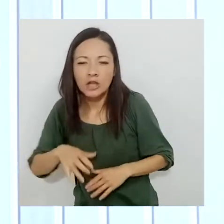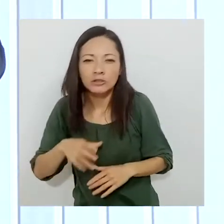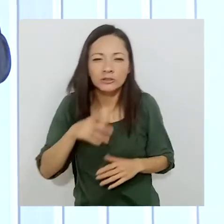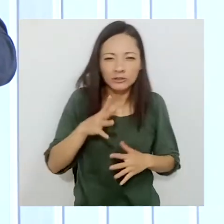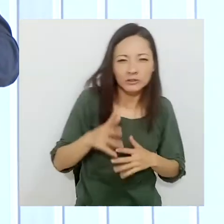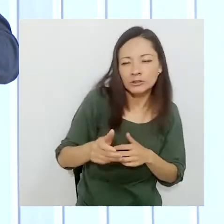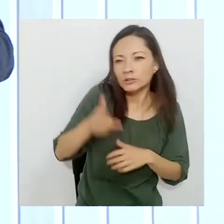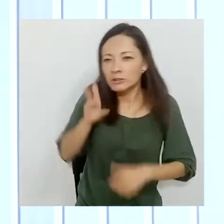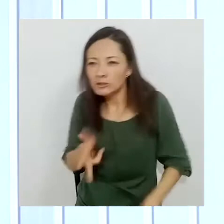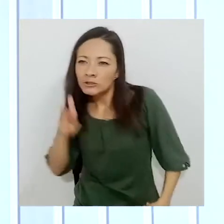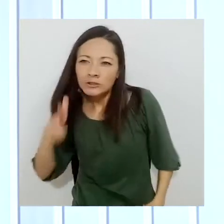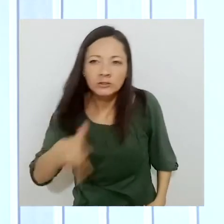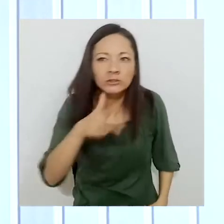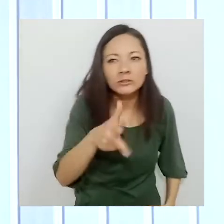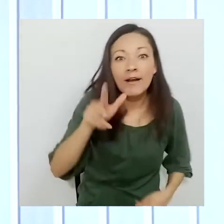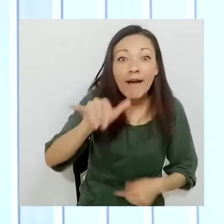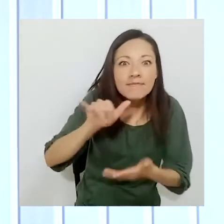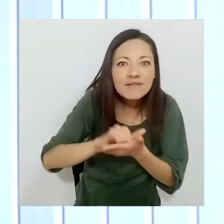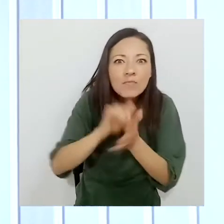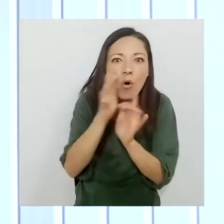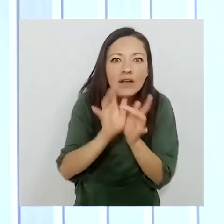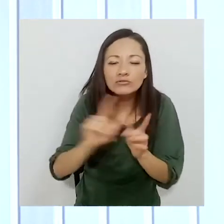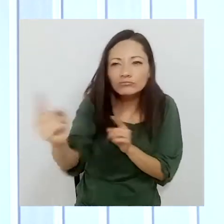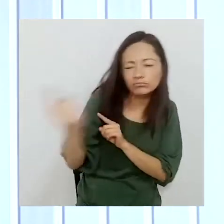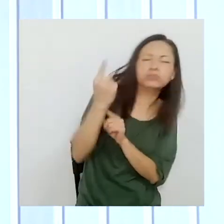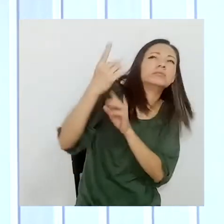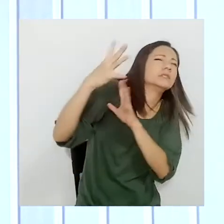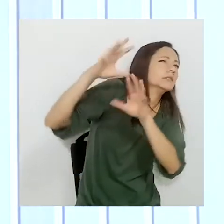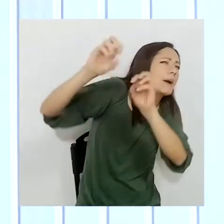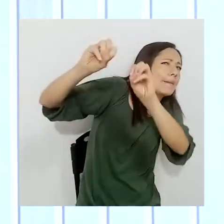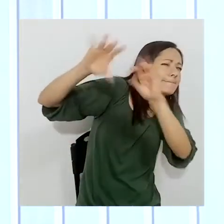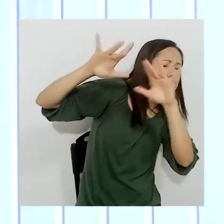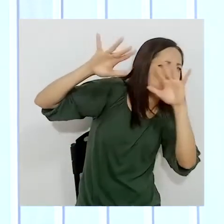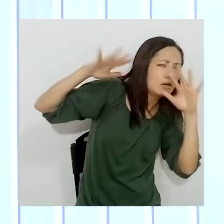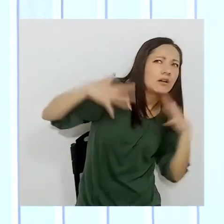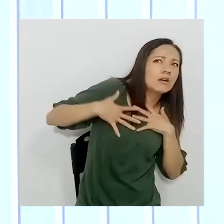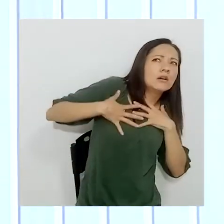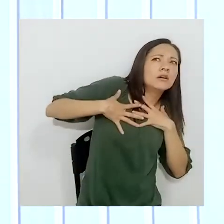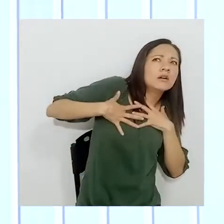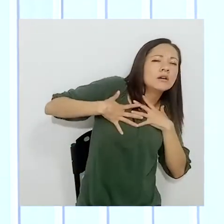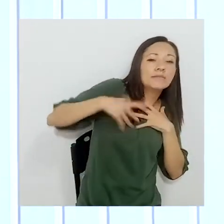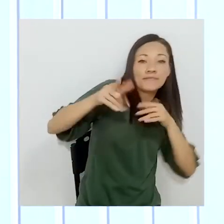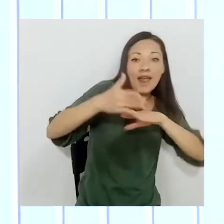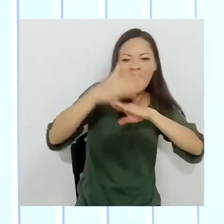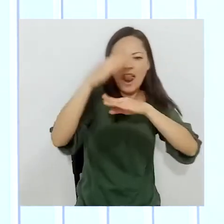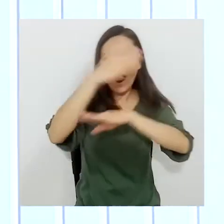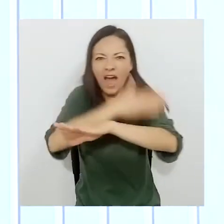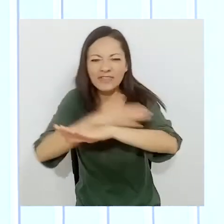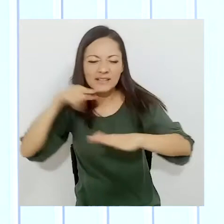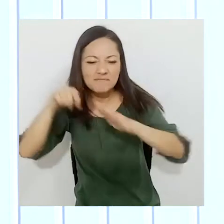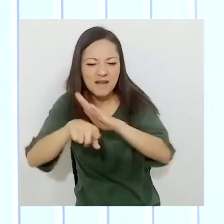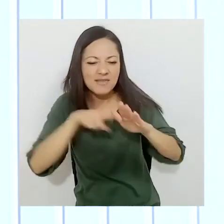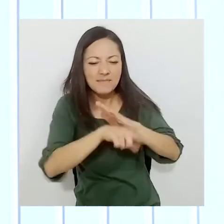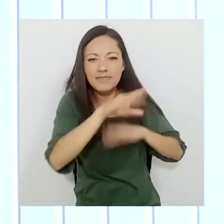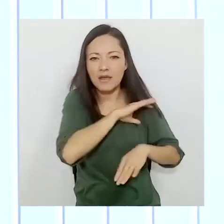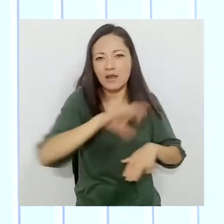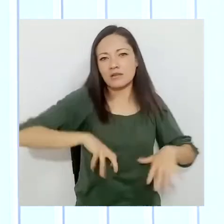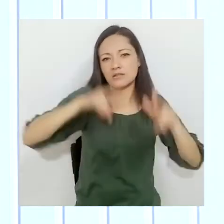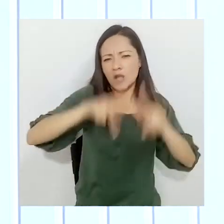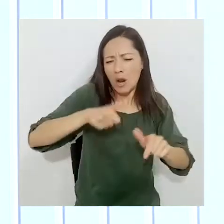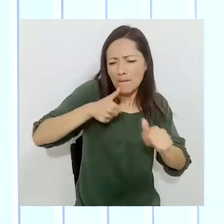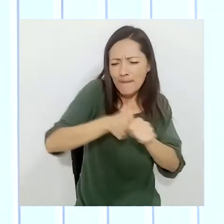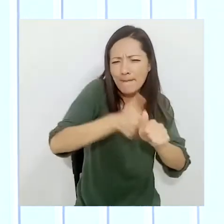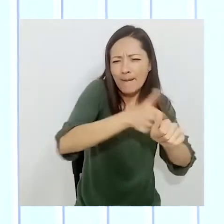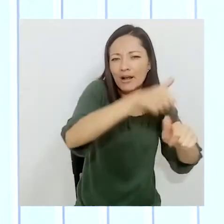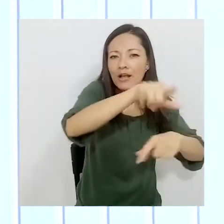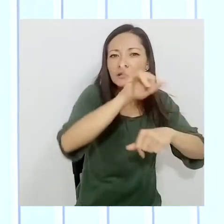se le manifestó. Y ese que había sido asesino de cristianos, perseguidor de la iglesia, que